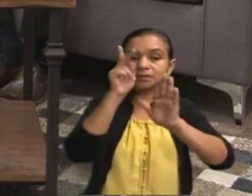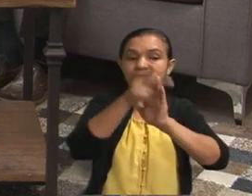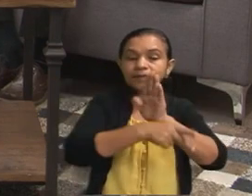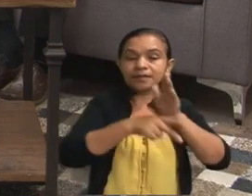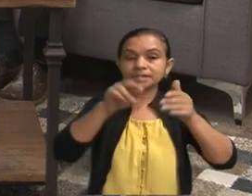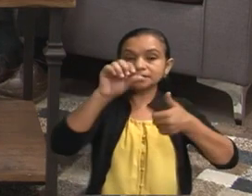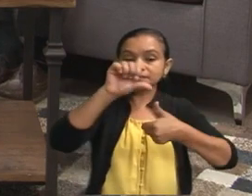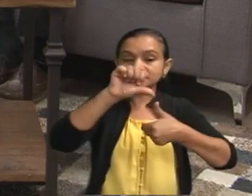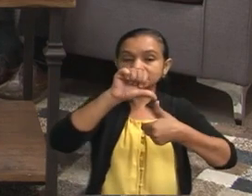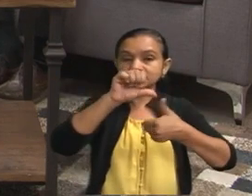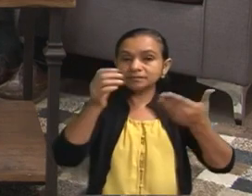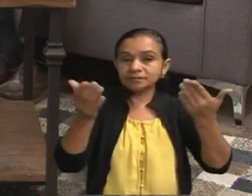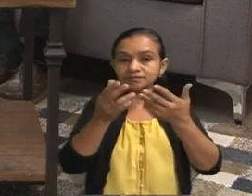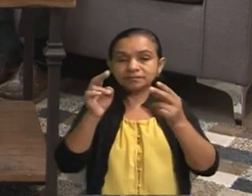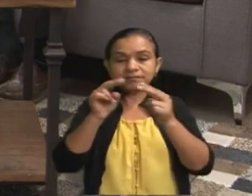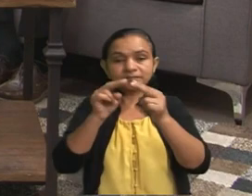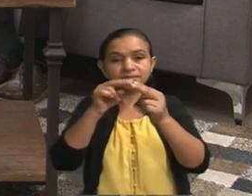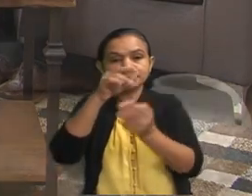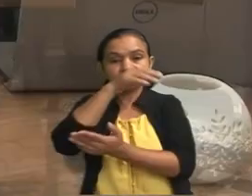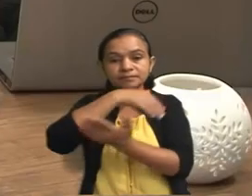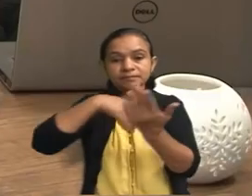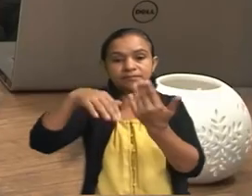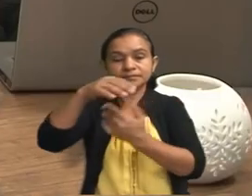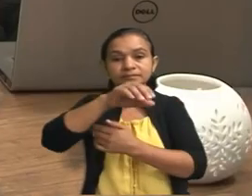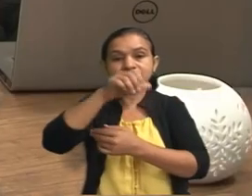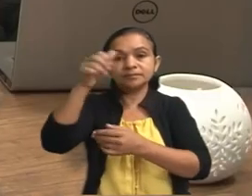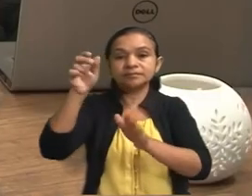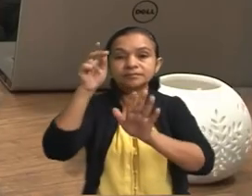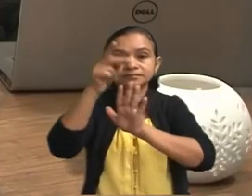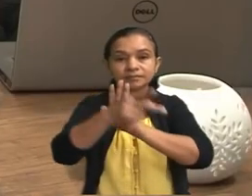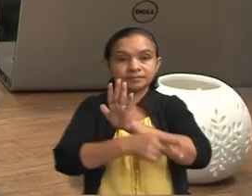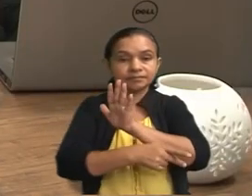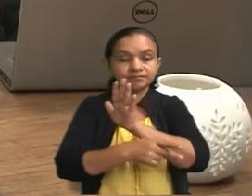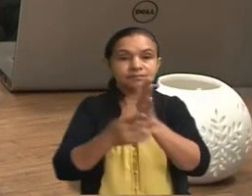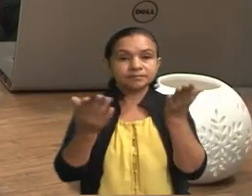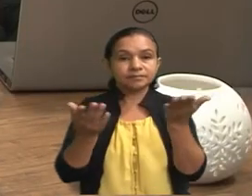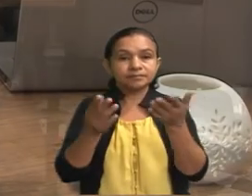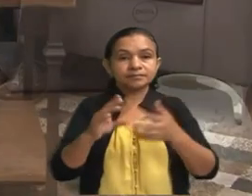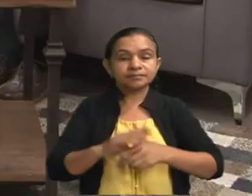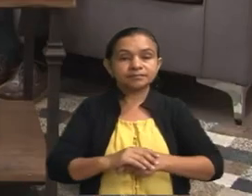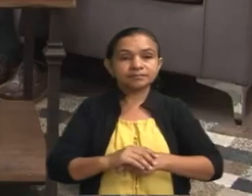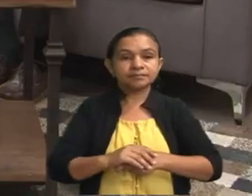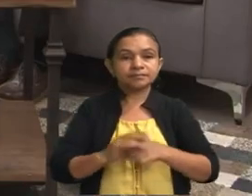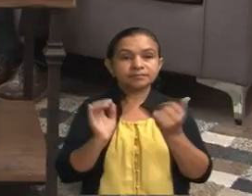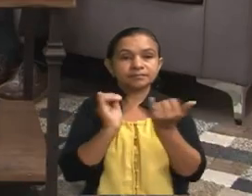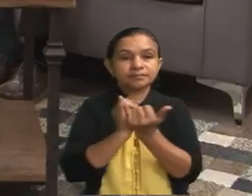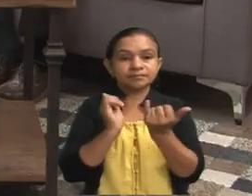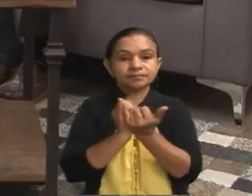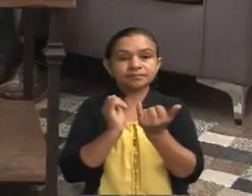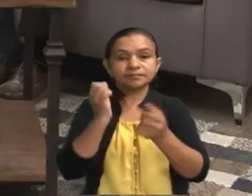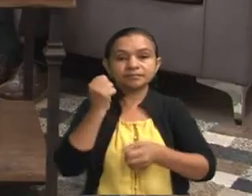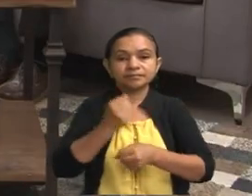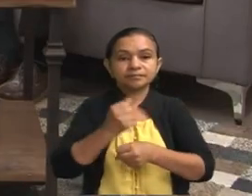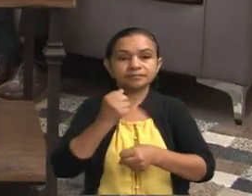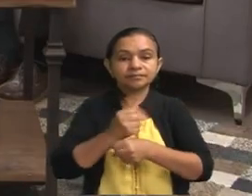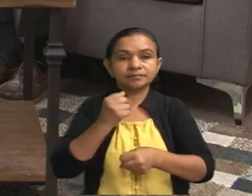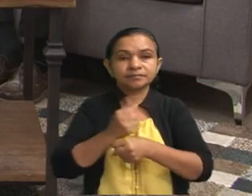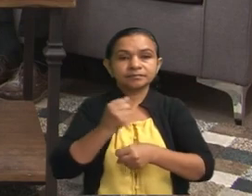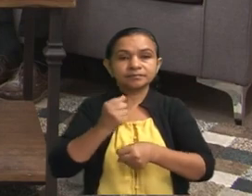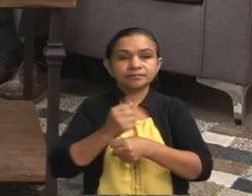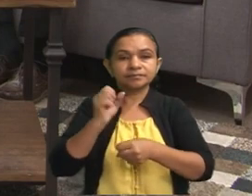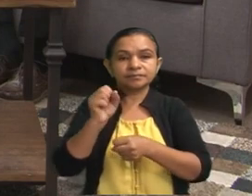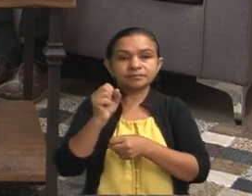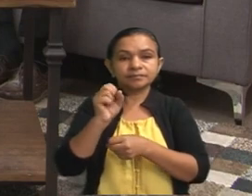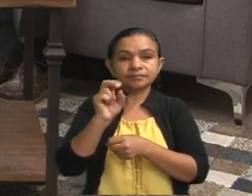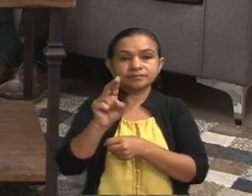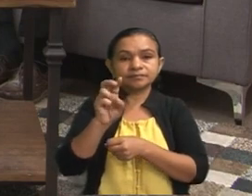conocer un poquito los procesos de interacción con otros países y con otros centros que también trabajan ante la alerta de